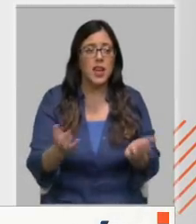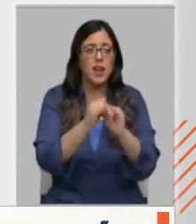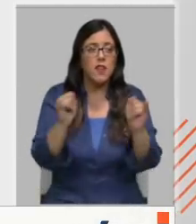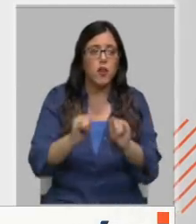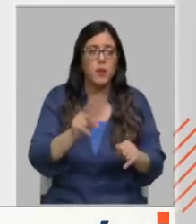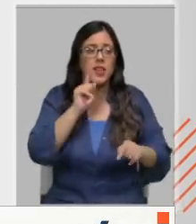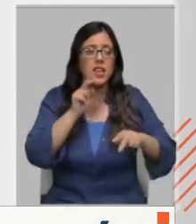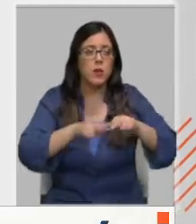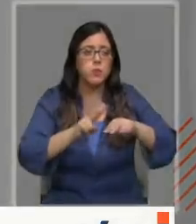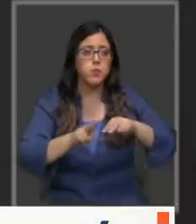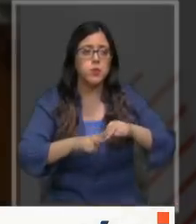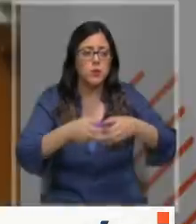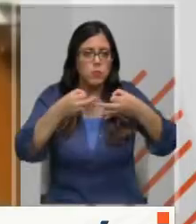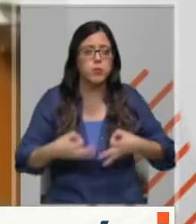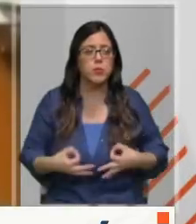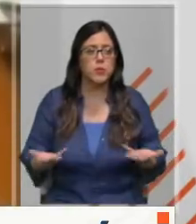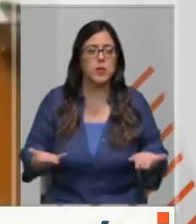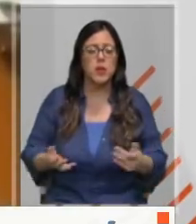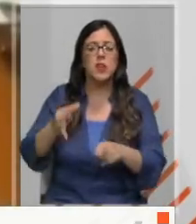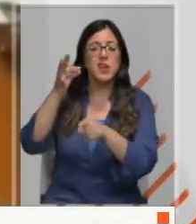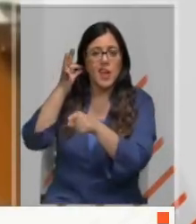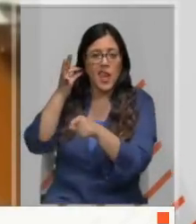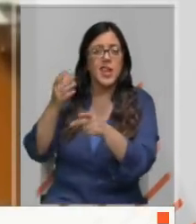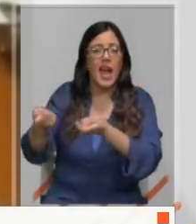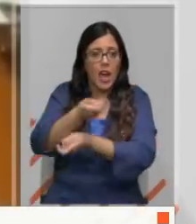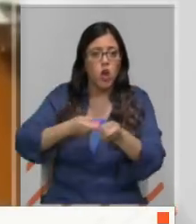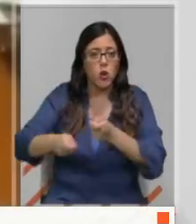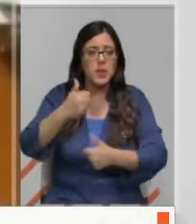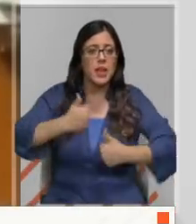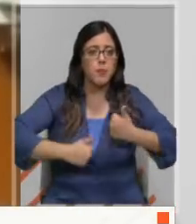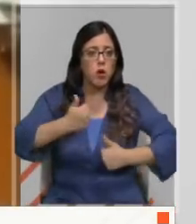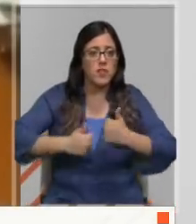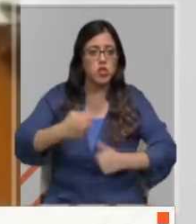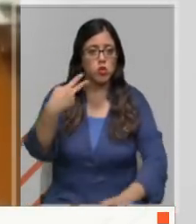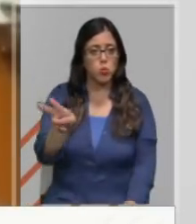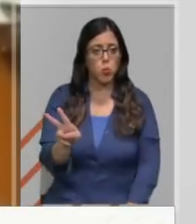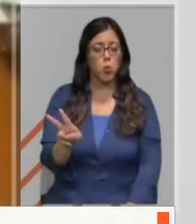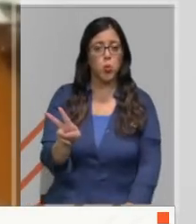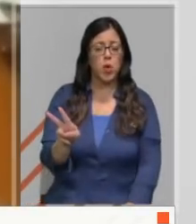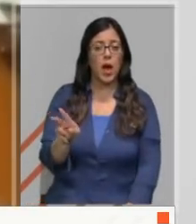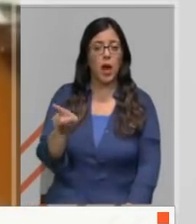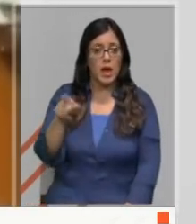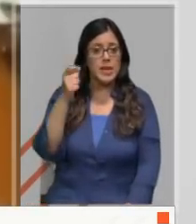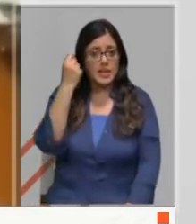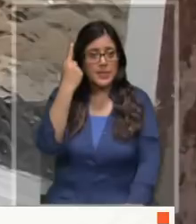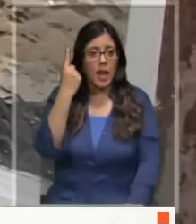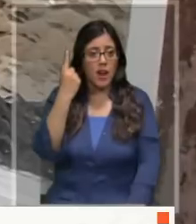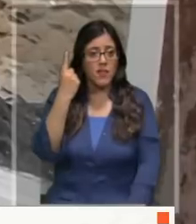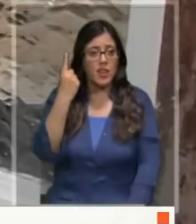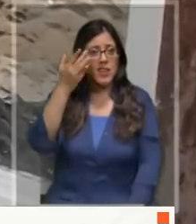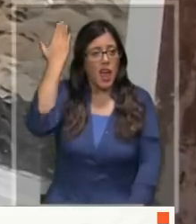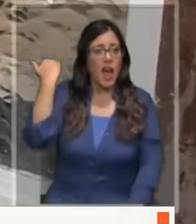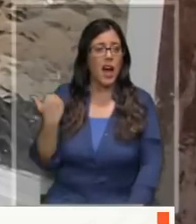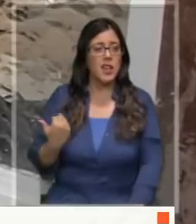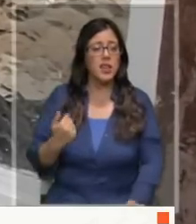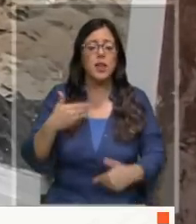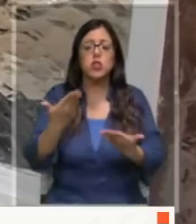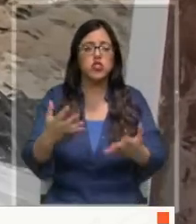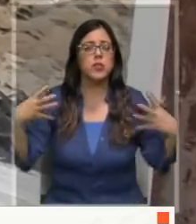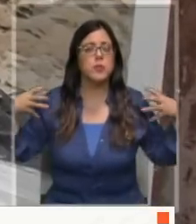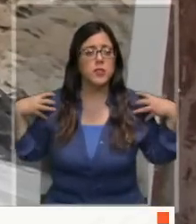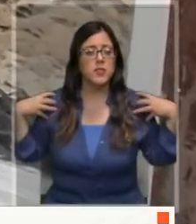preparación altamente calificada. Ella es economista de profesión, ella ha estado al tanto de esto desde el día uno. Entonces la